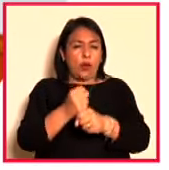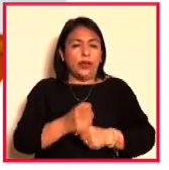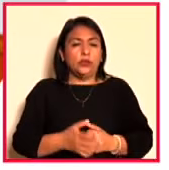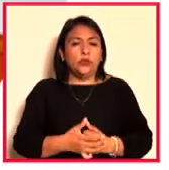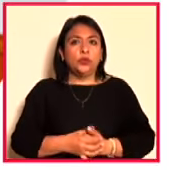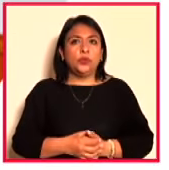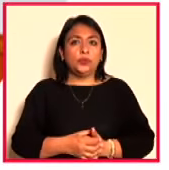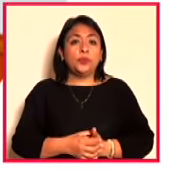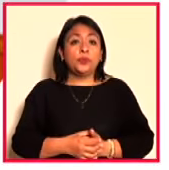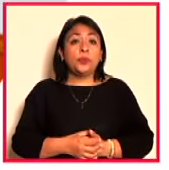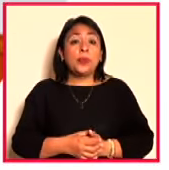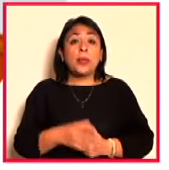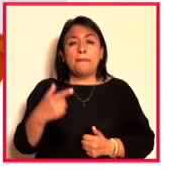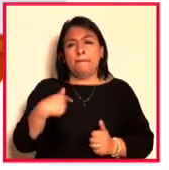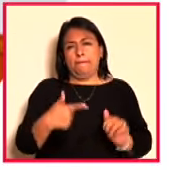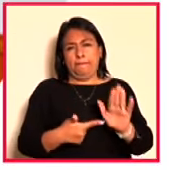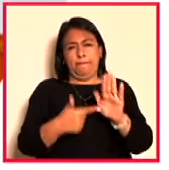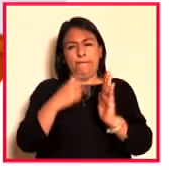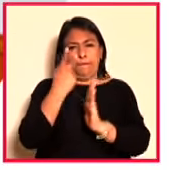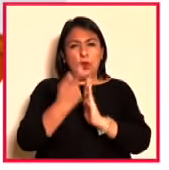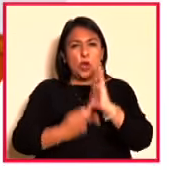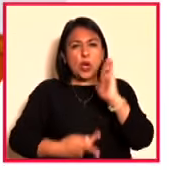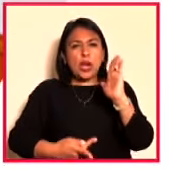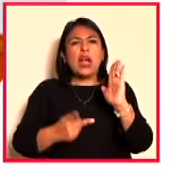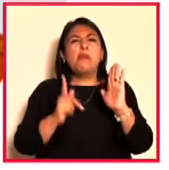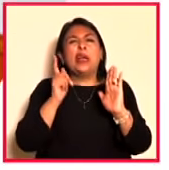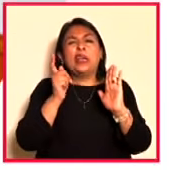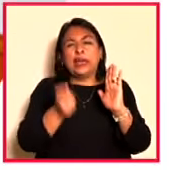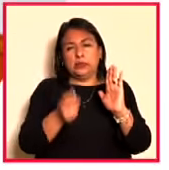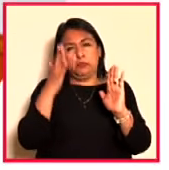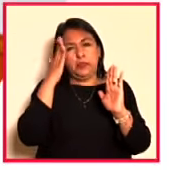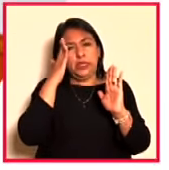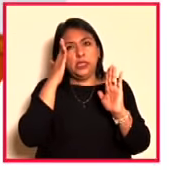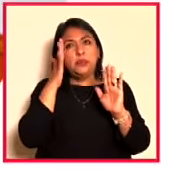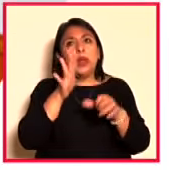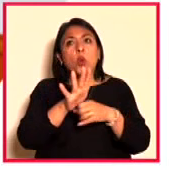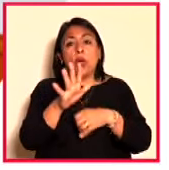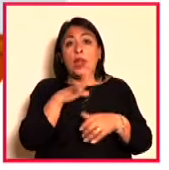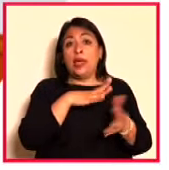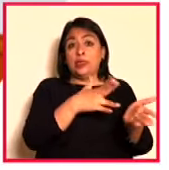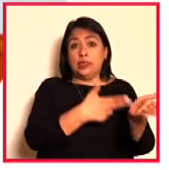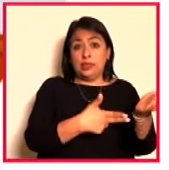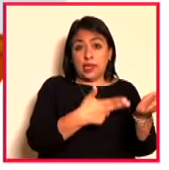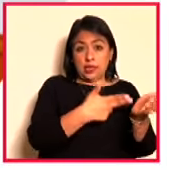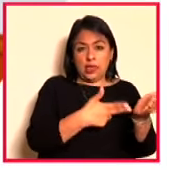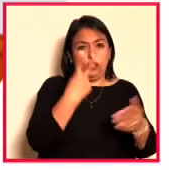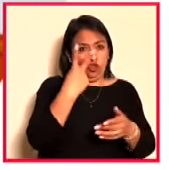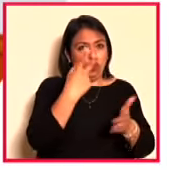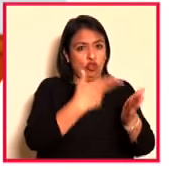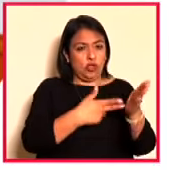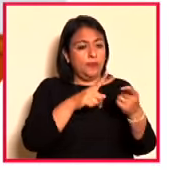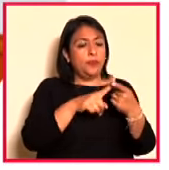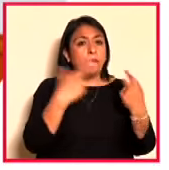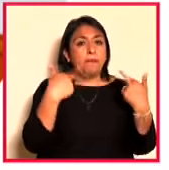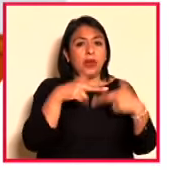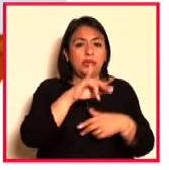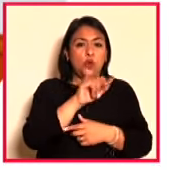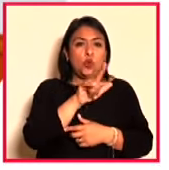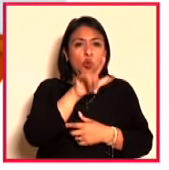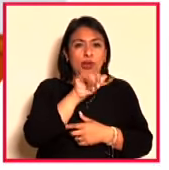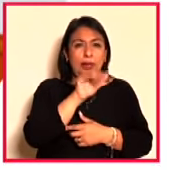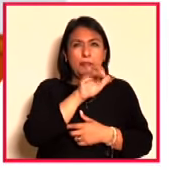Vamos a presentar un programa que va a consistir principalmente en talleres, dos talleres, uno con la maestra Julia Barley a partir